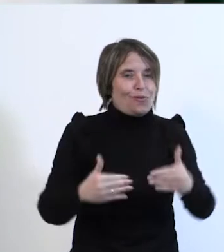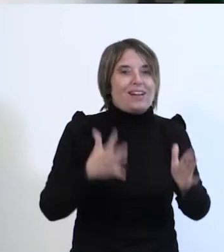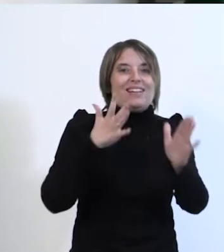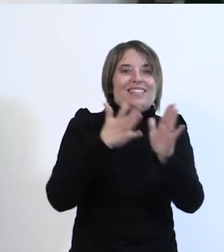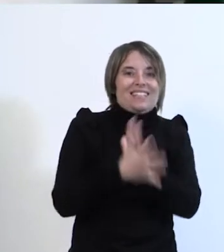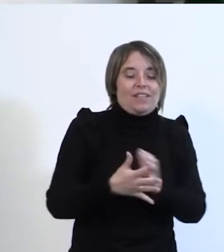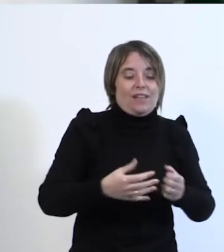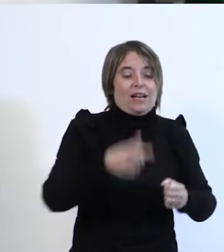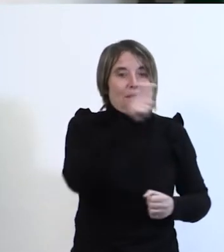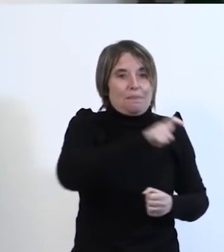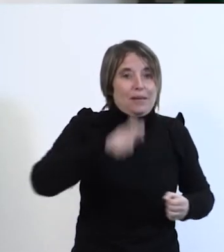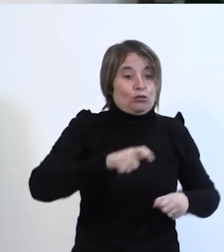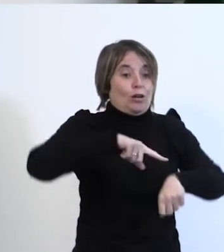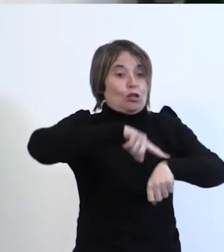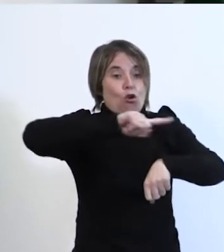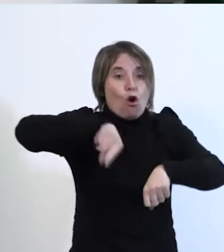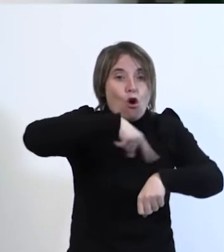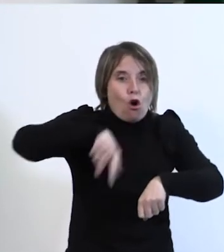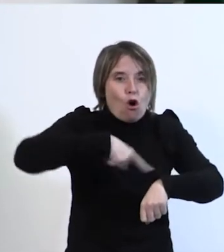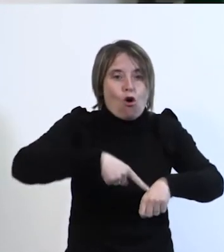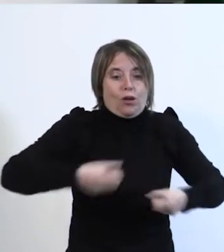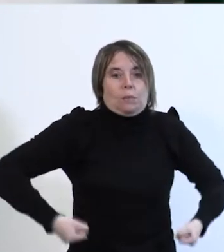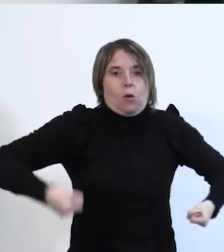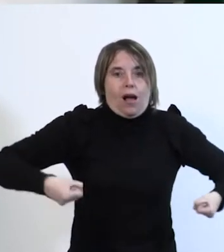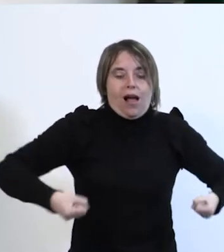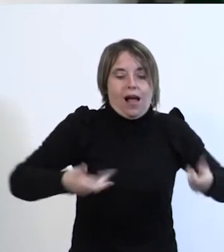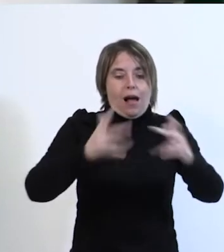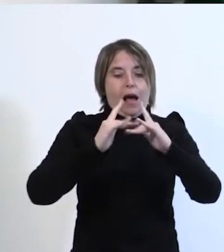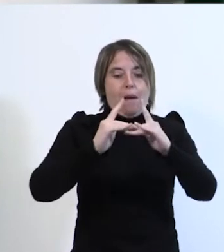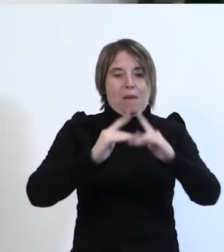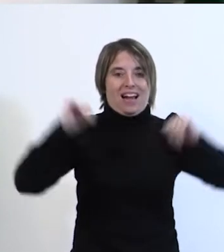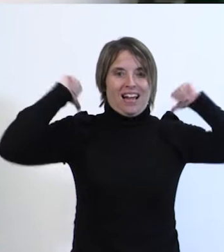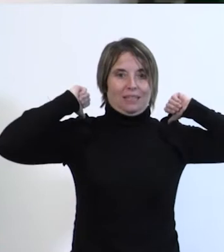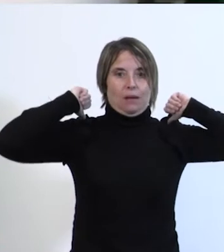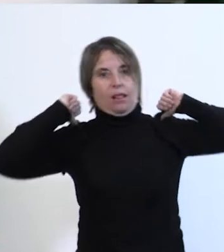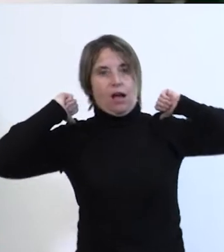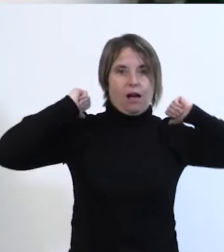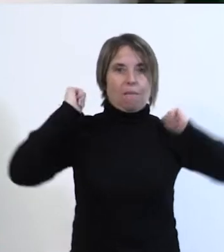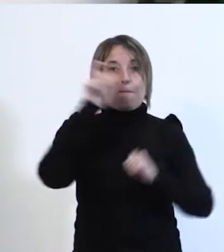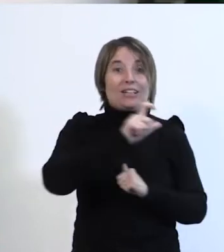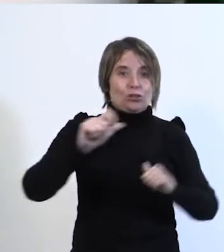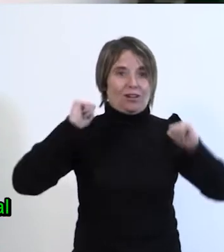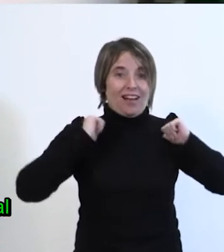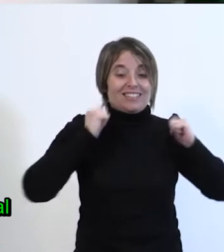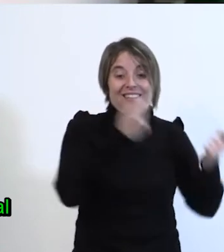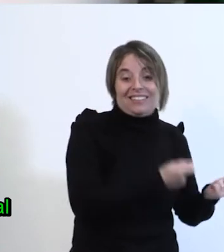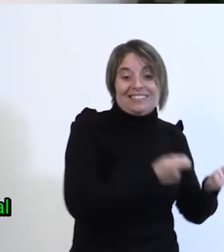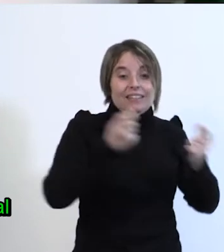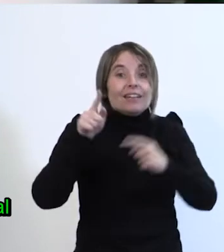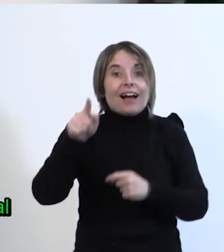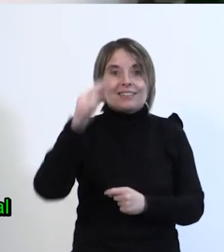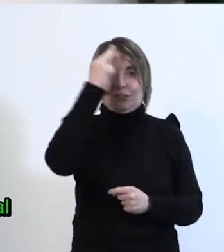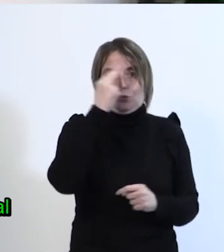implica transportar las primeras horas en hamaca, en la espalda de dos personas. Entonces, así